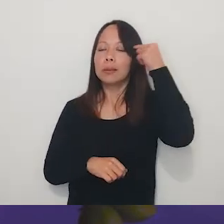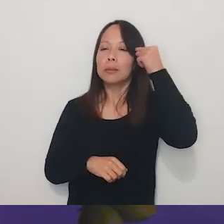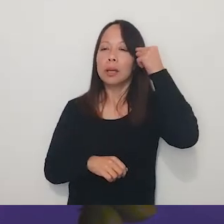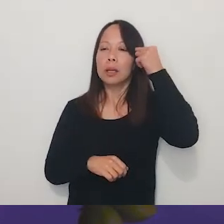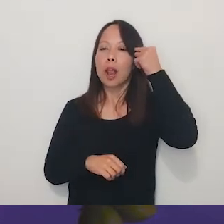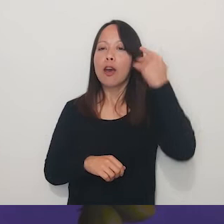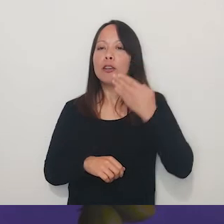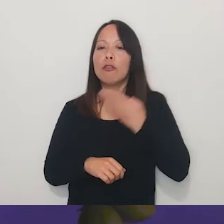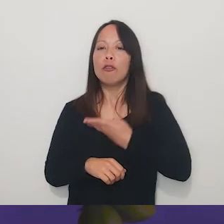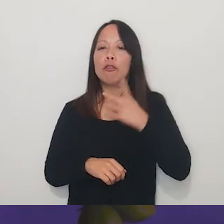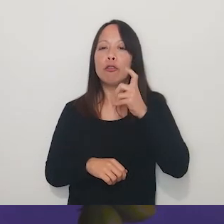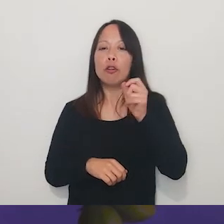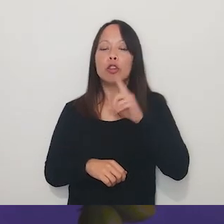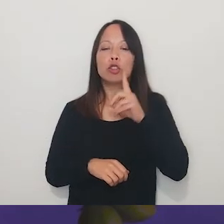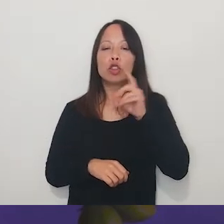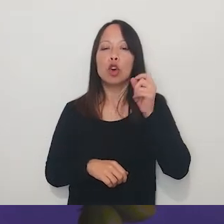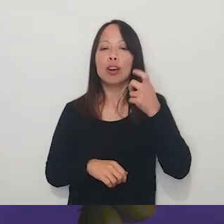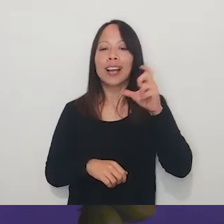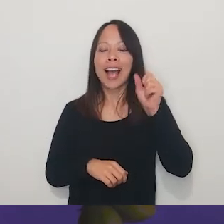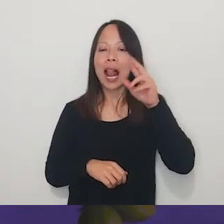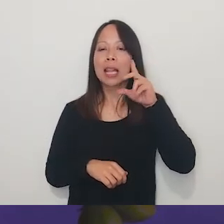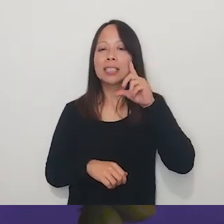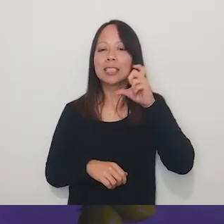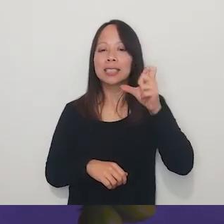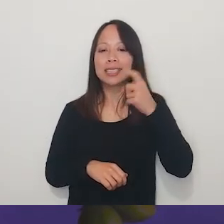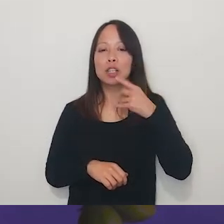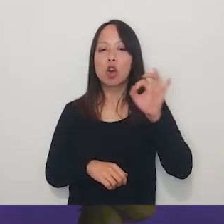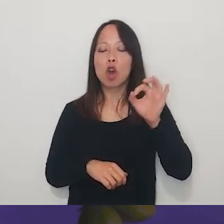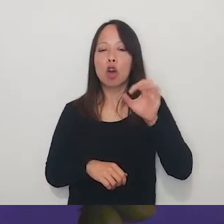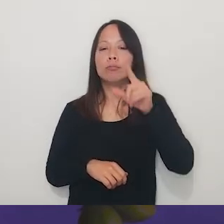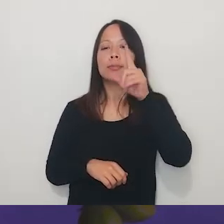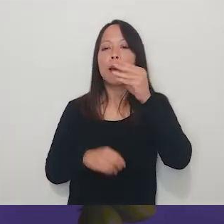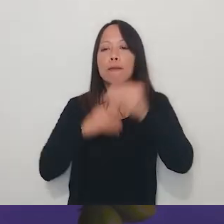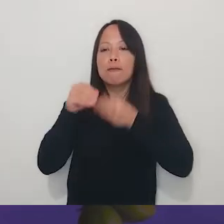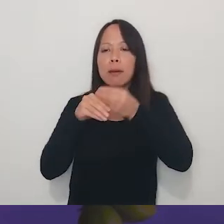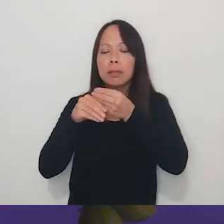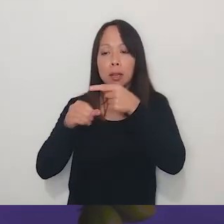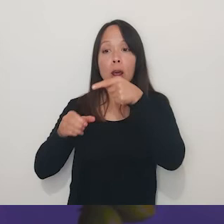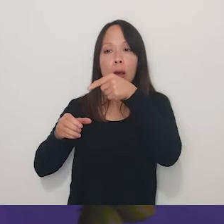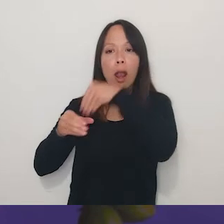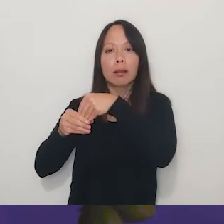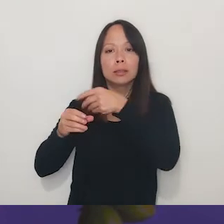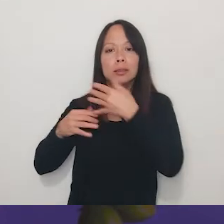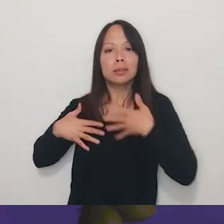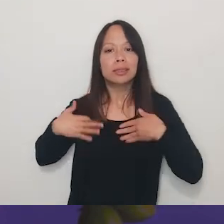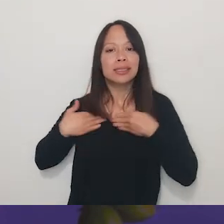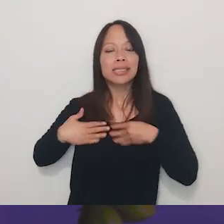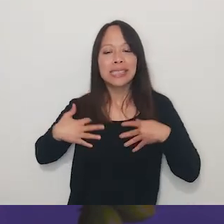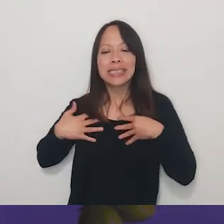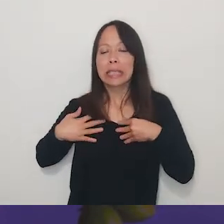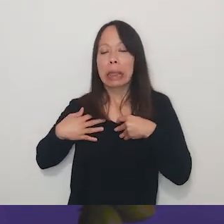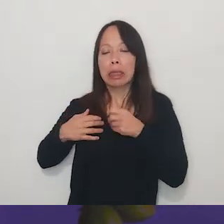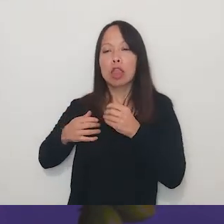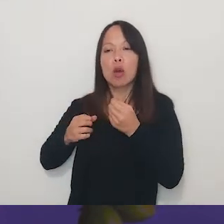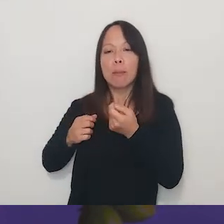de metabolismo fosfocálcico, había dos hermanos afectados, el padre con un poco de síntomas, una historia familiar muy florida, de síntomas mucho